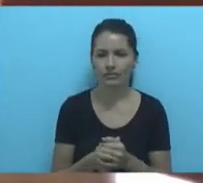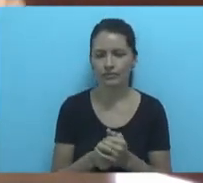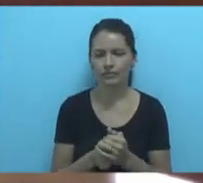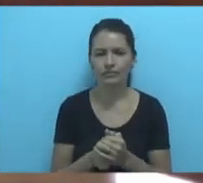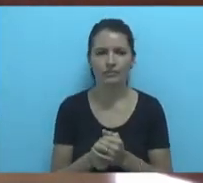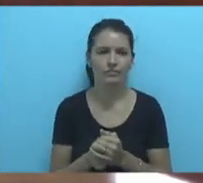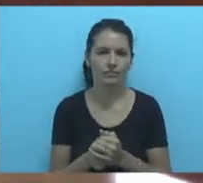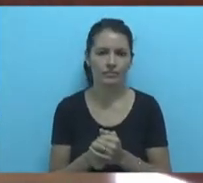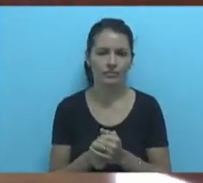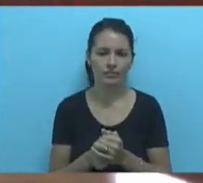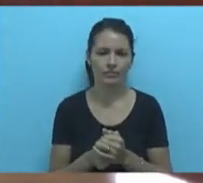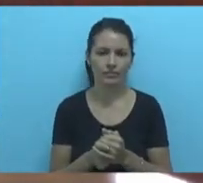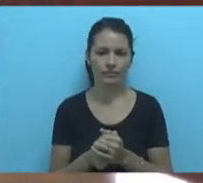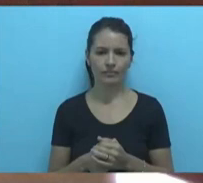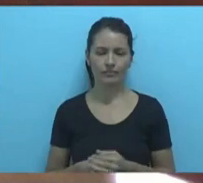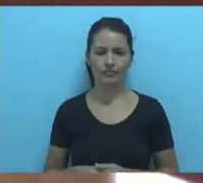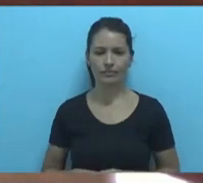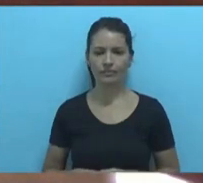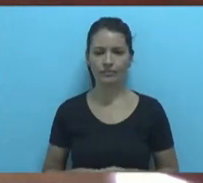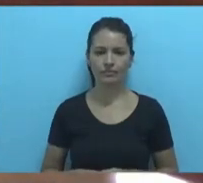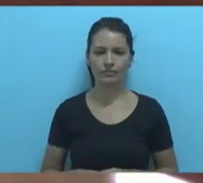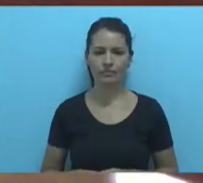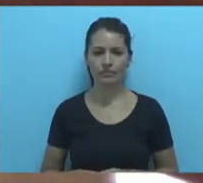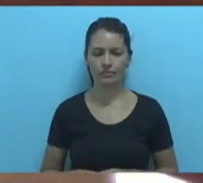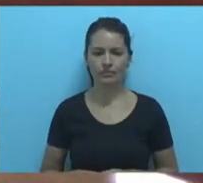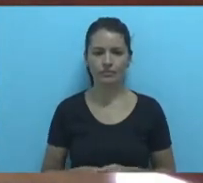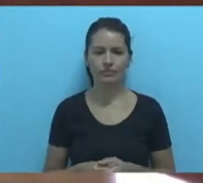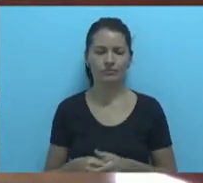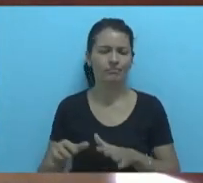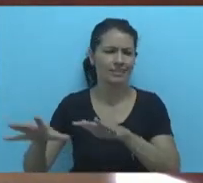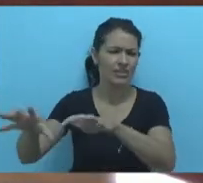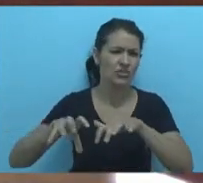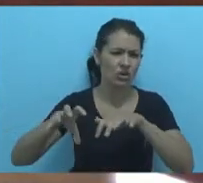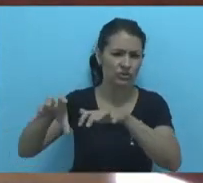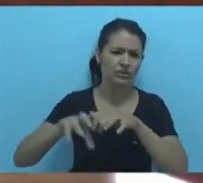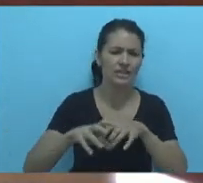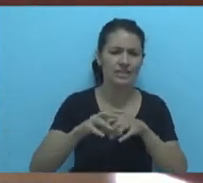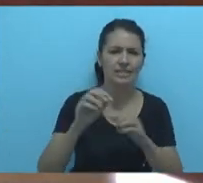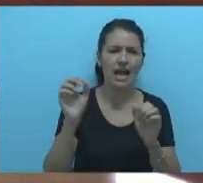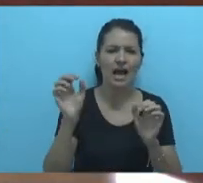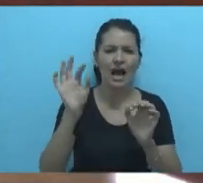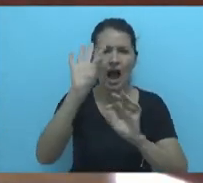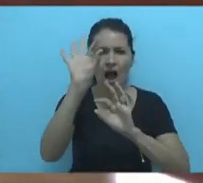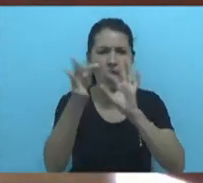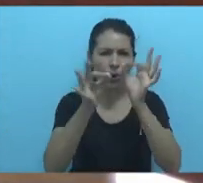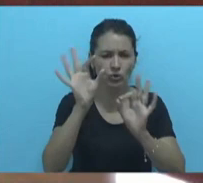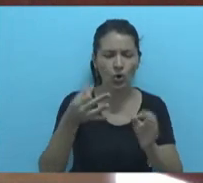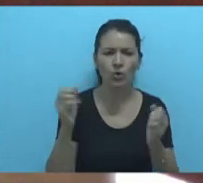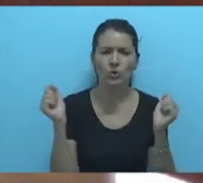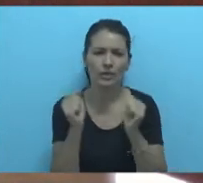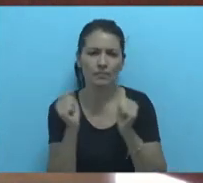relevamiento que se hizo en la provincia. Se perderá la cosecha del otoño y del invierno en lo que respecta a